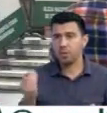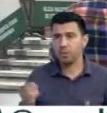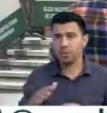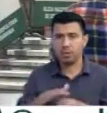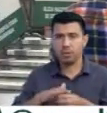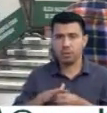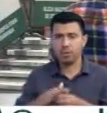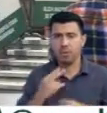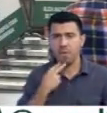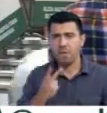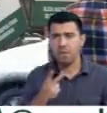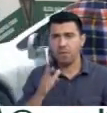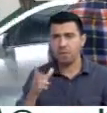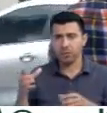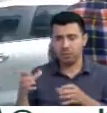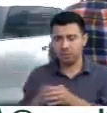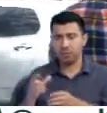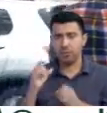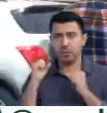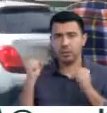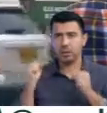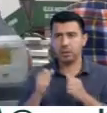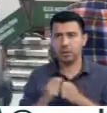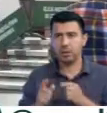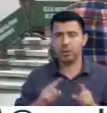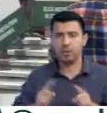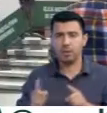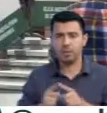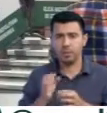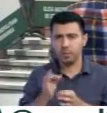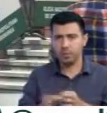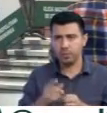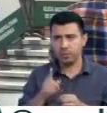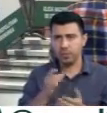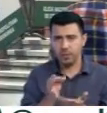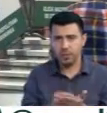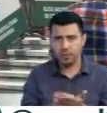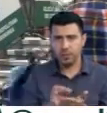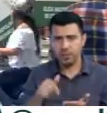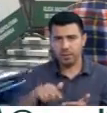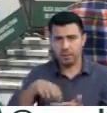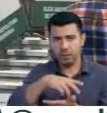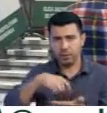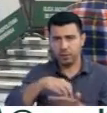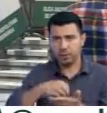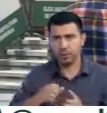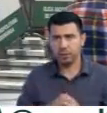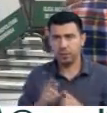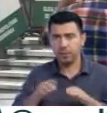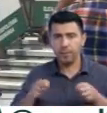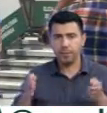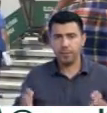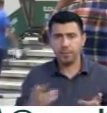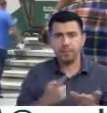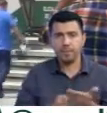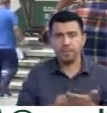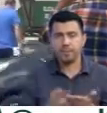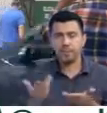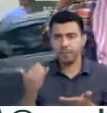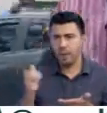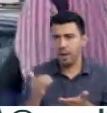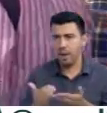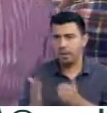y voceros del sindicato de la administración municipal de la capital santandereana. Esta mesa de trabajo ya arrojó las tres primeras